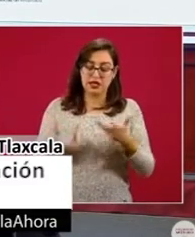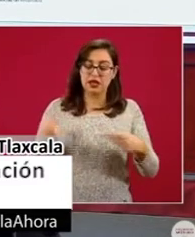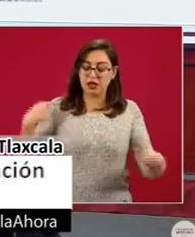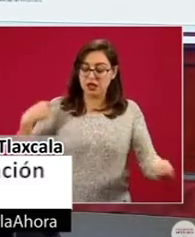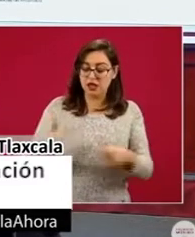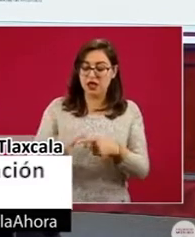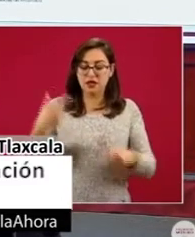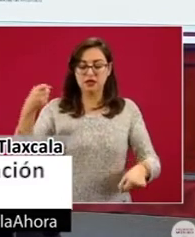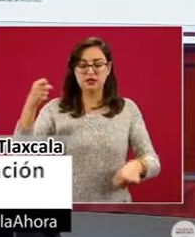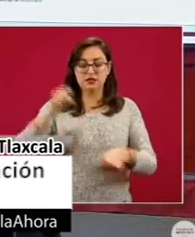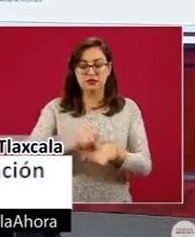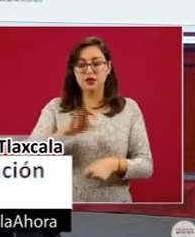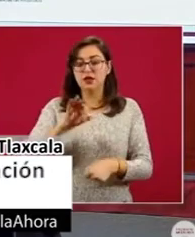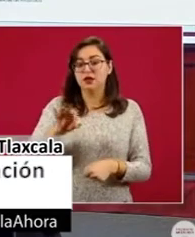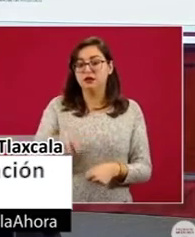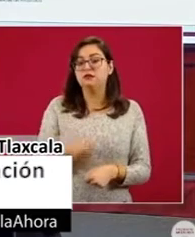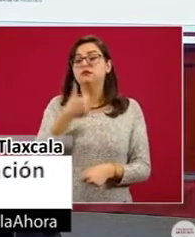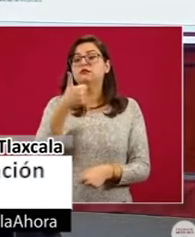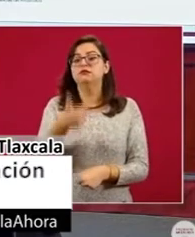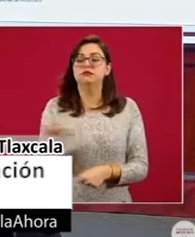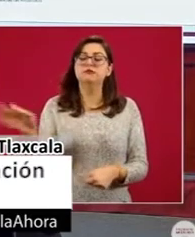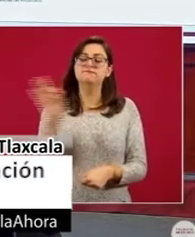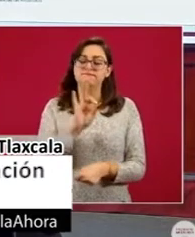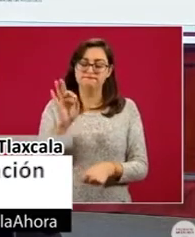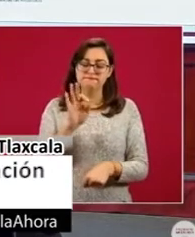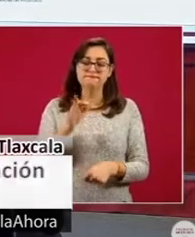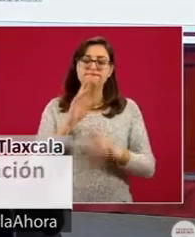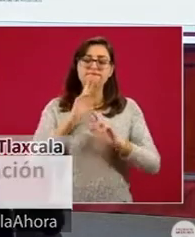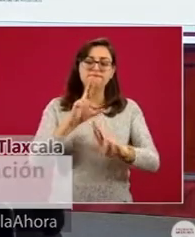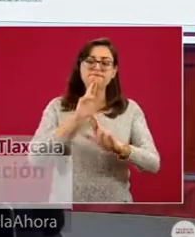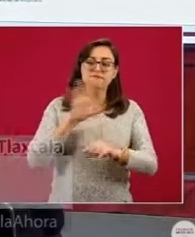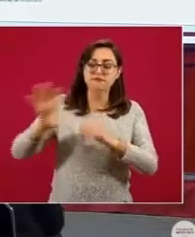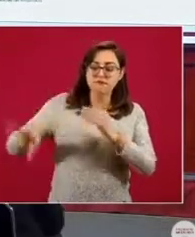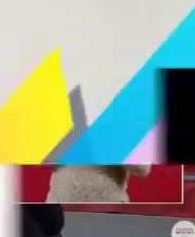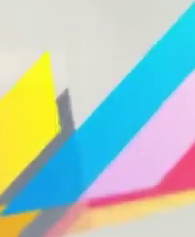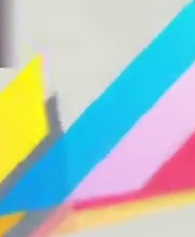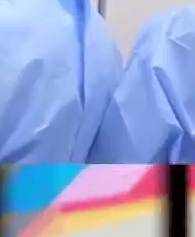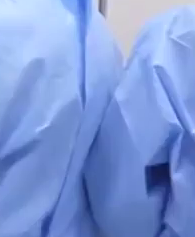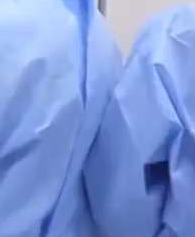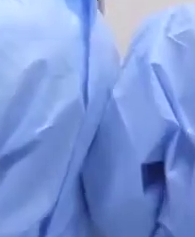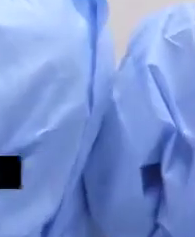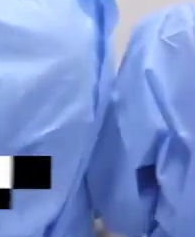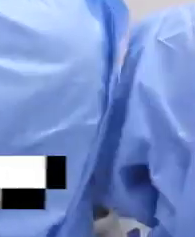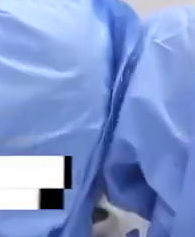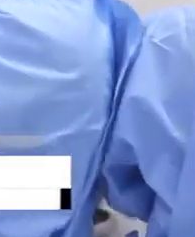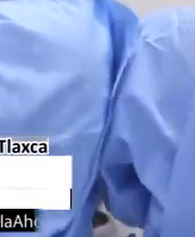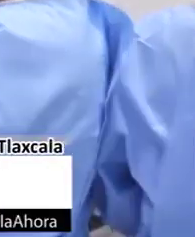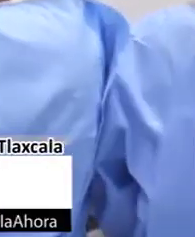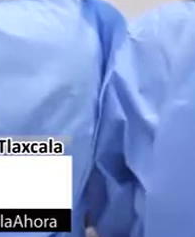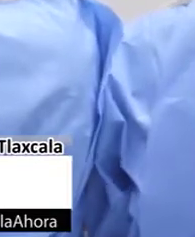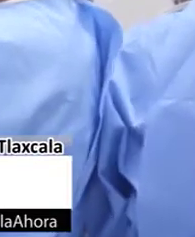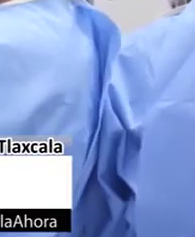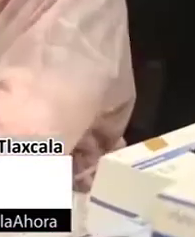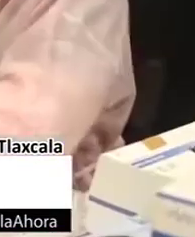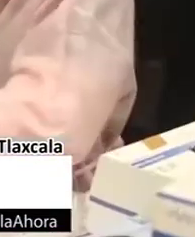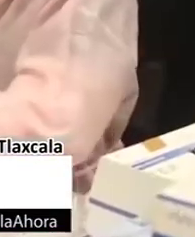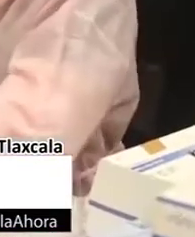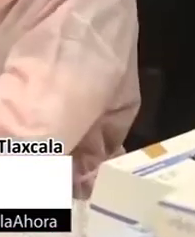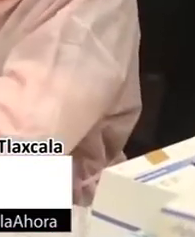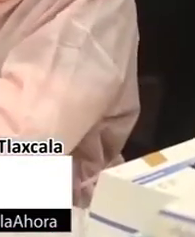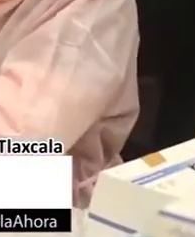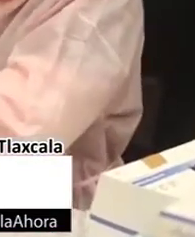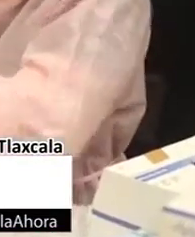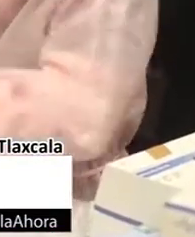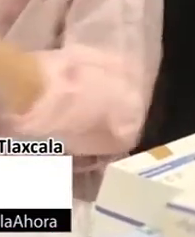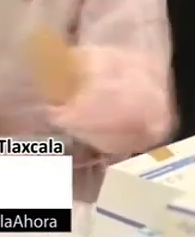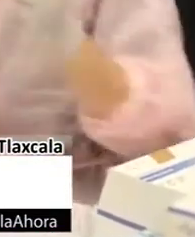que son datos alentadores, pero pidió esperar a conocer el resultado final del ensayo. Decenas de brigadas médicas de la Secretaría de Salud